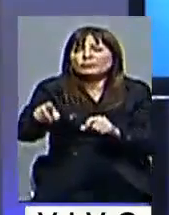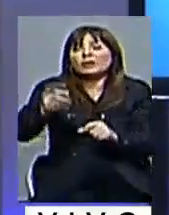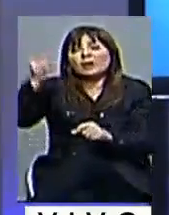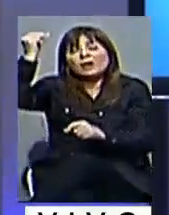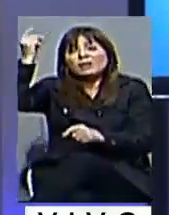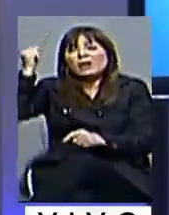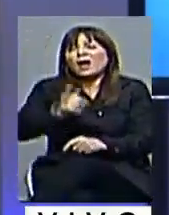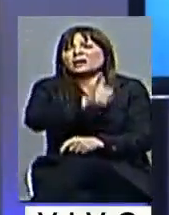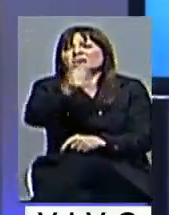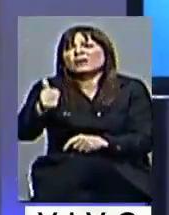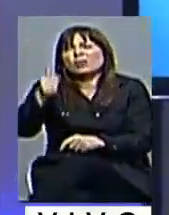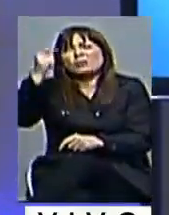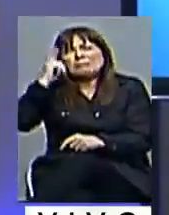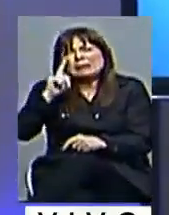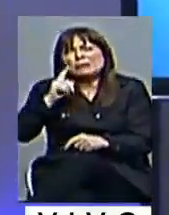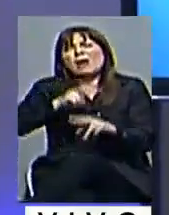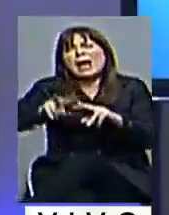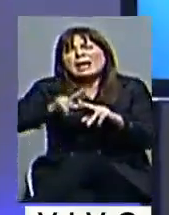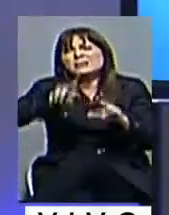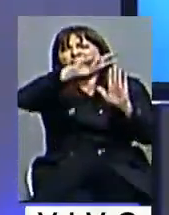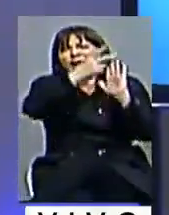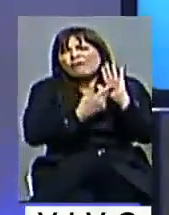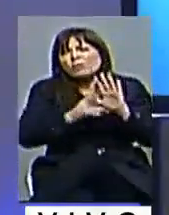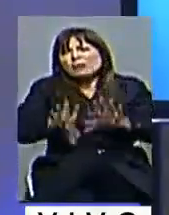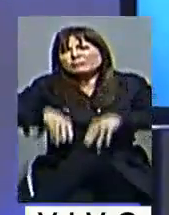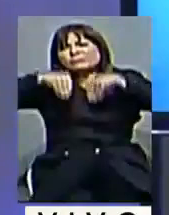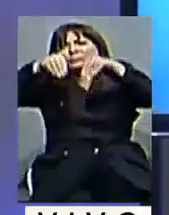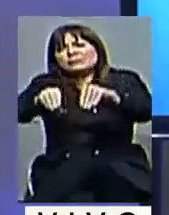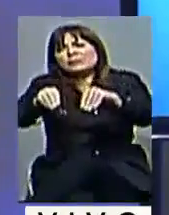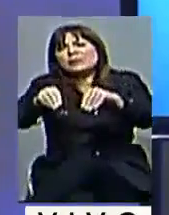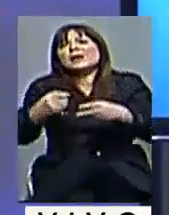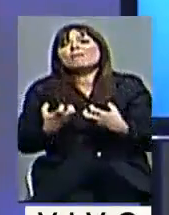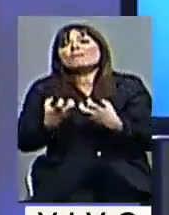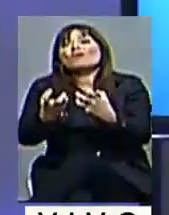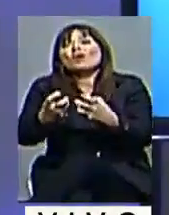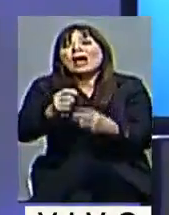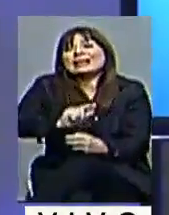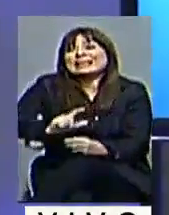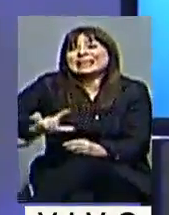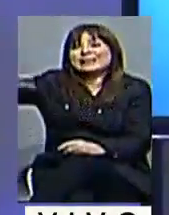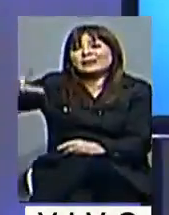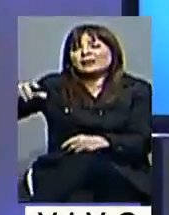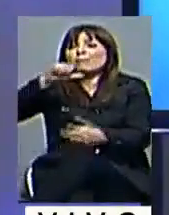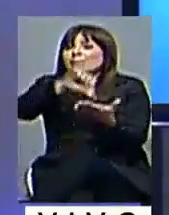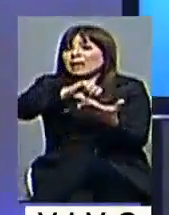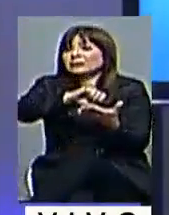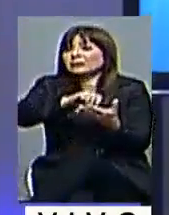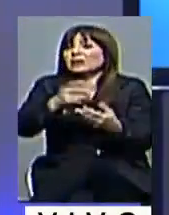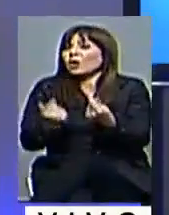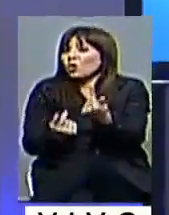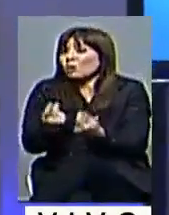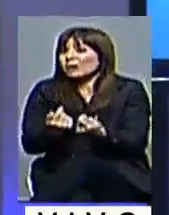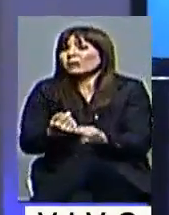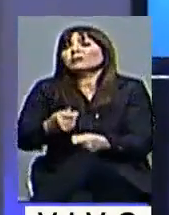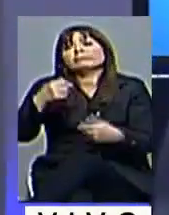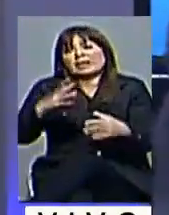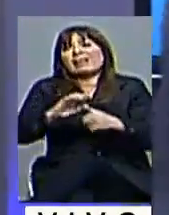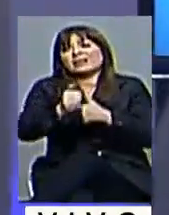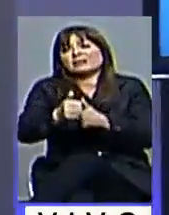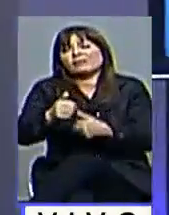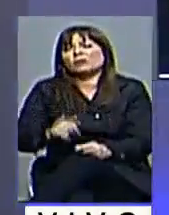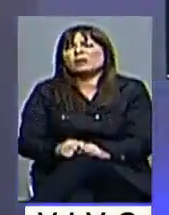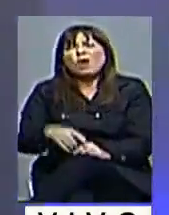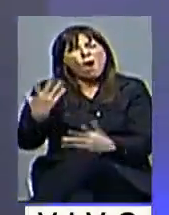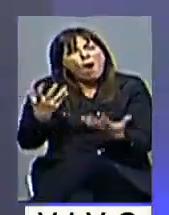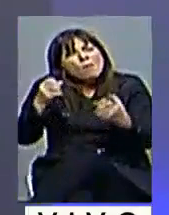todos, pero hacer las reformas e implementarlo y además que el país siga creciendo, ese es el desafío de Piñera. Ahora, ¿cómo se va a poder entender con un